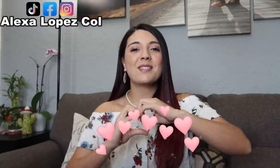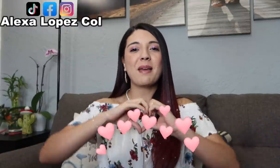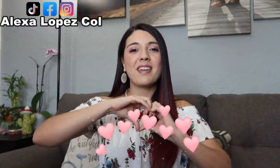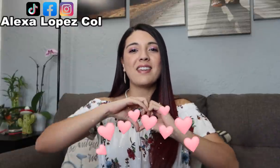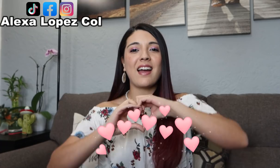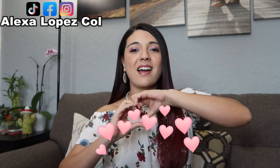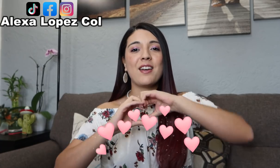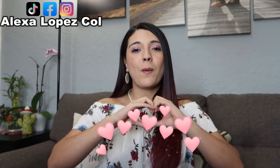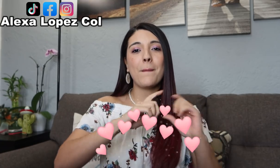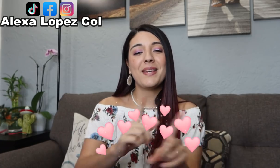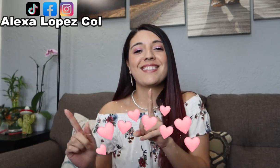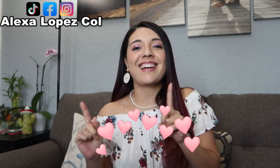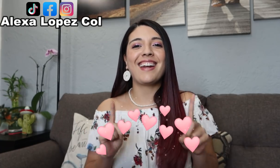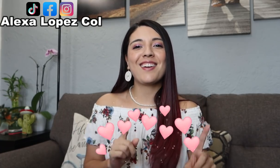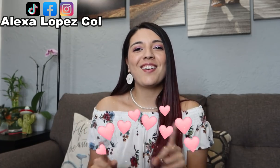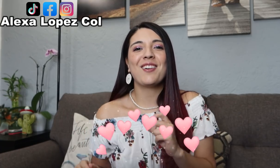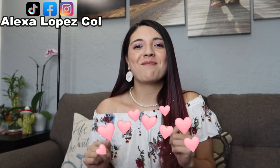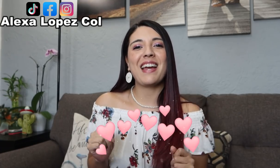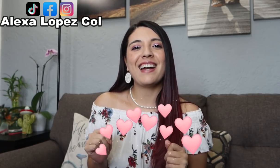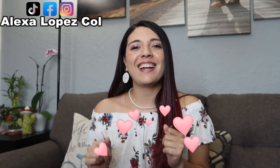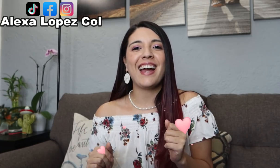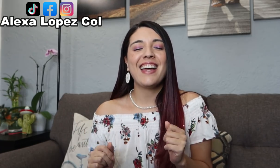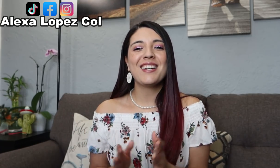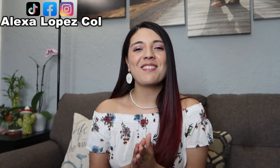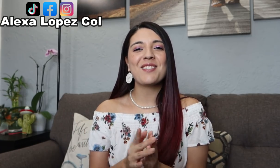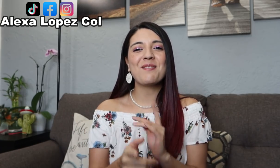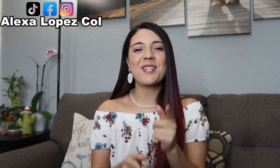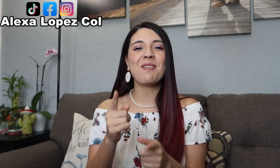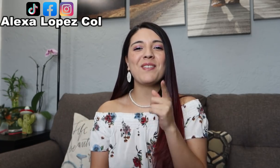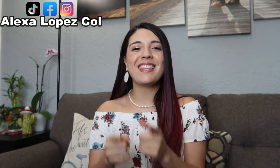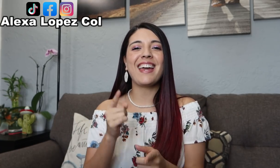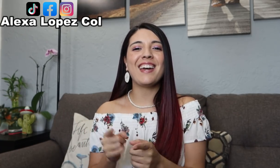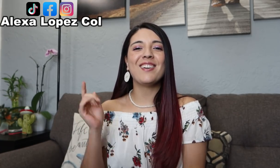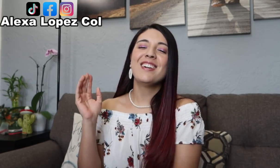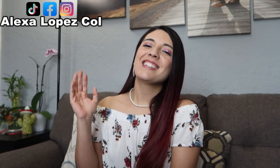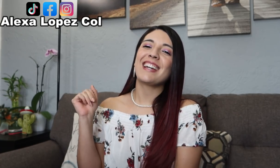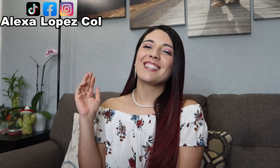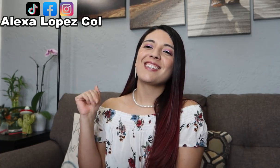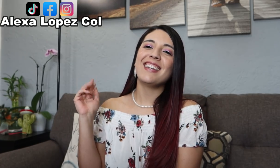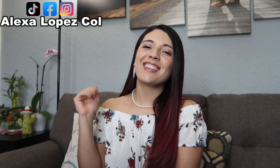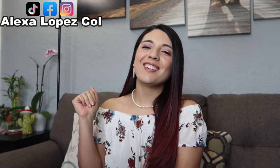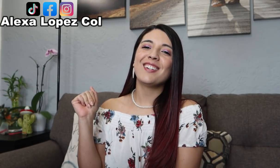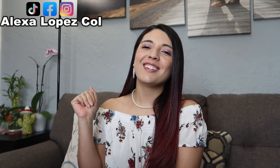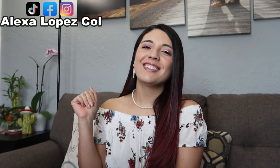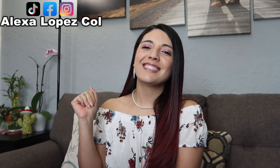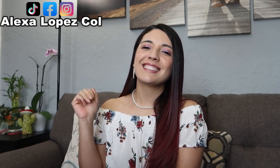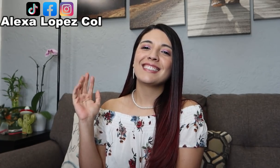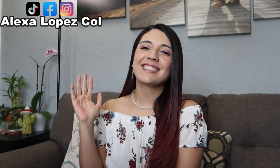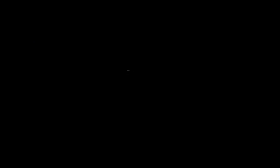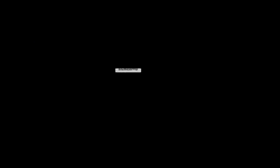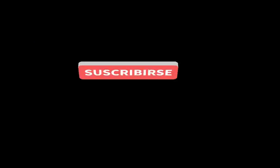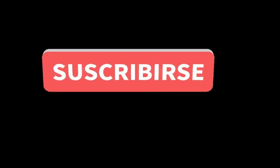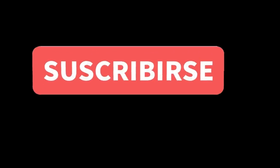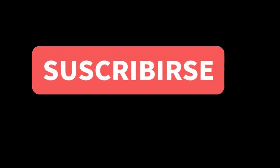corazón es mexicano, mi sangre colombiana. Nos vemos en un próximo video. Chaito, chaito.